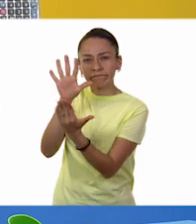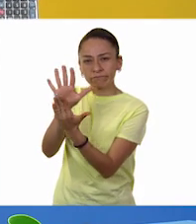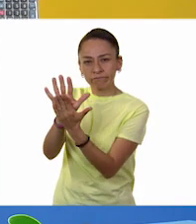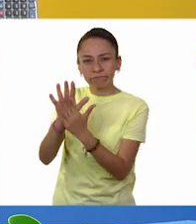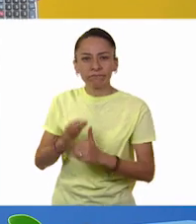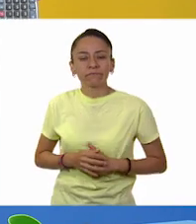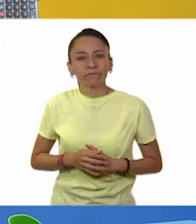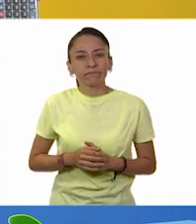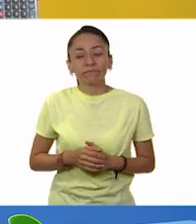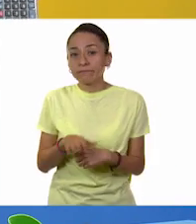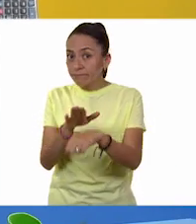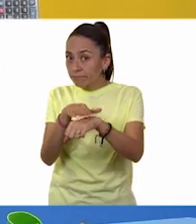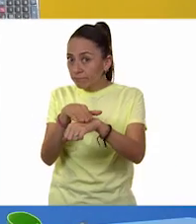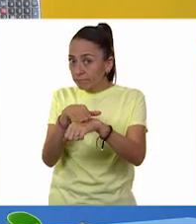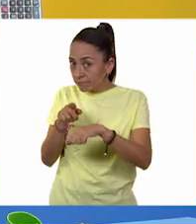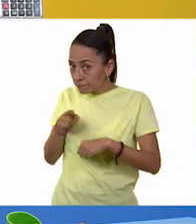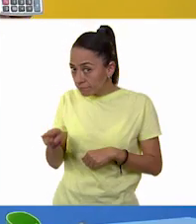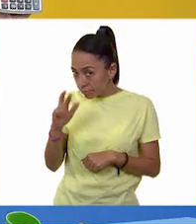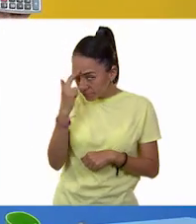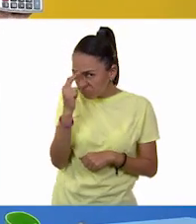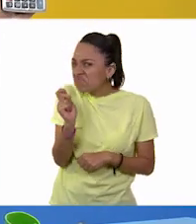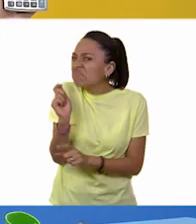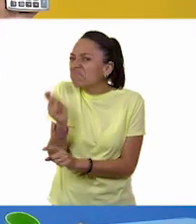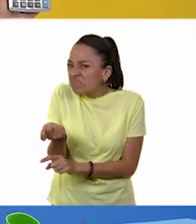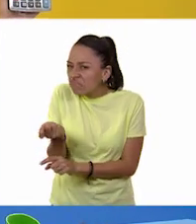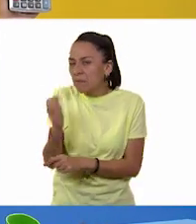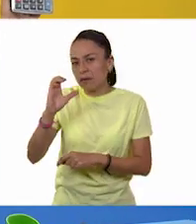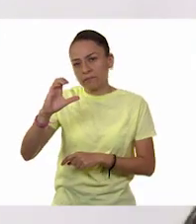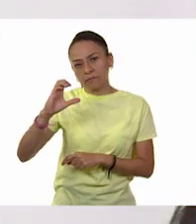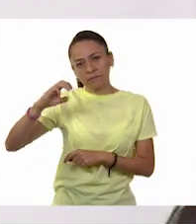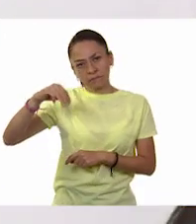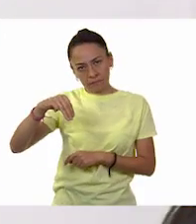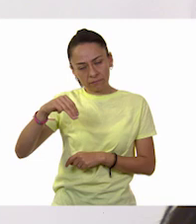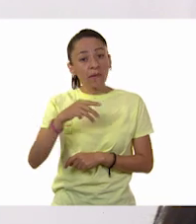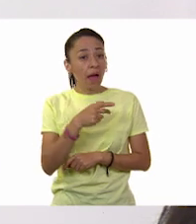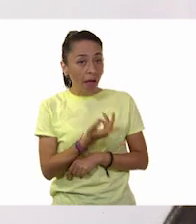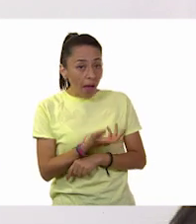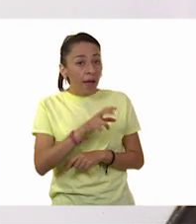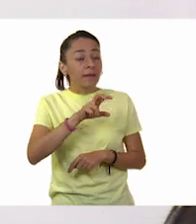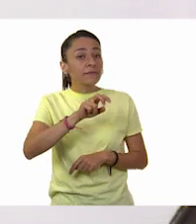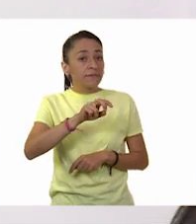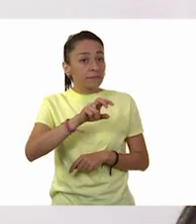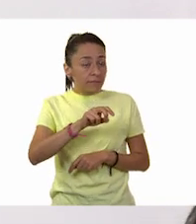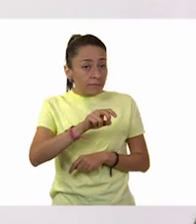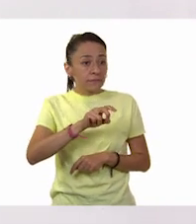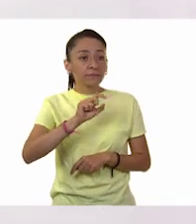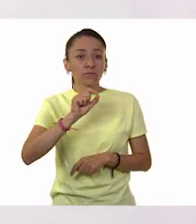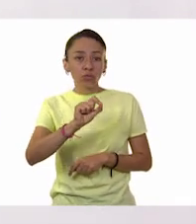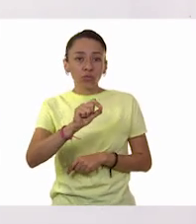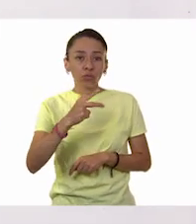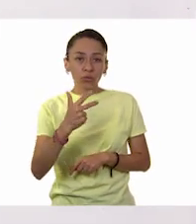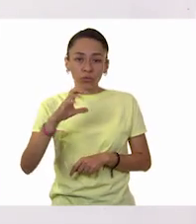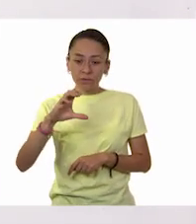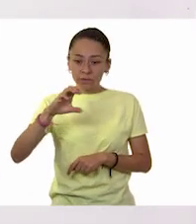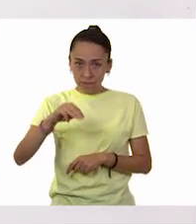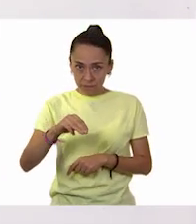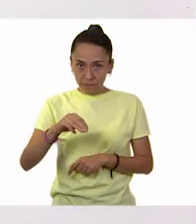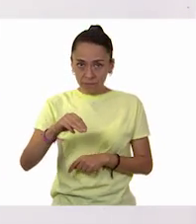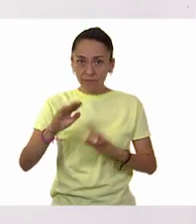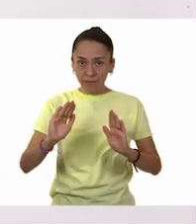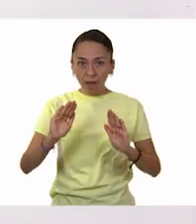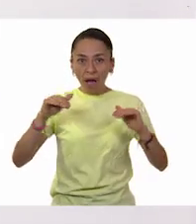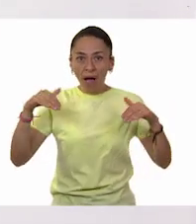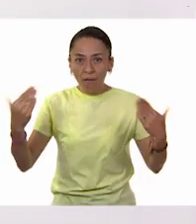Y hay que recordar que estos son centímetros. Tenemos 30.8 centímetros de perímetro. ¿Y recuerdas, María,